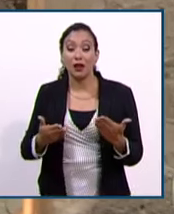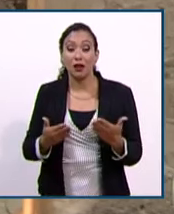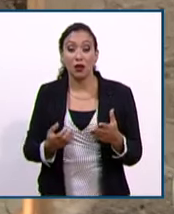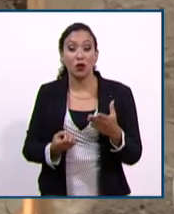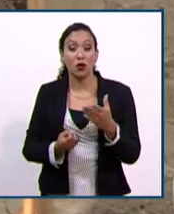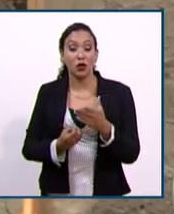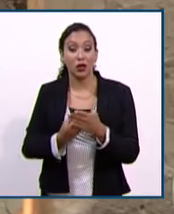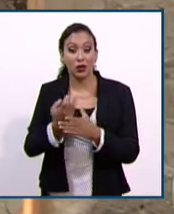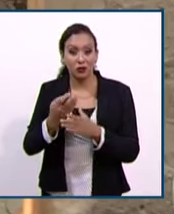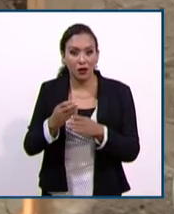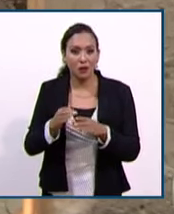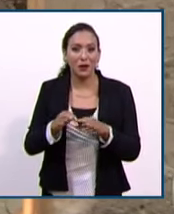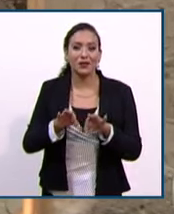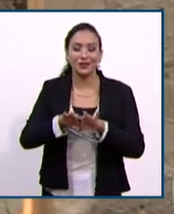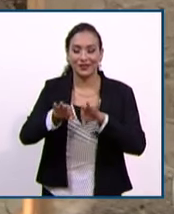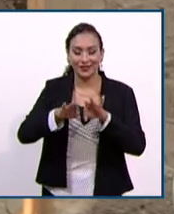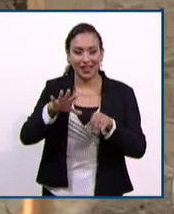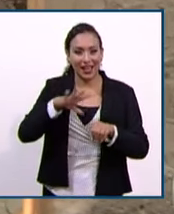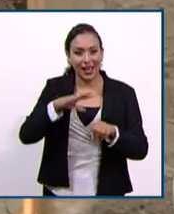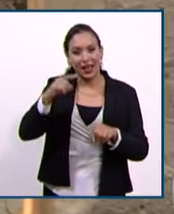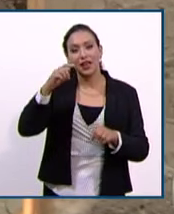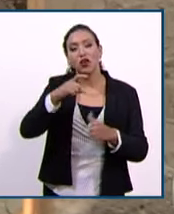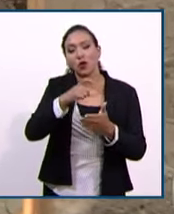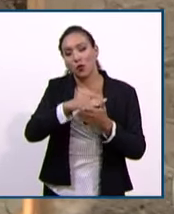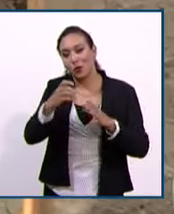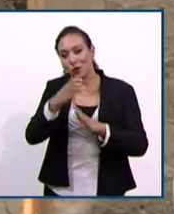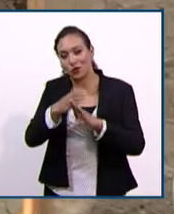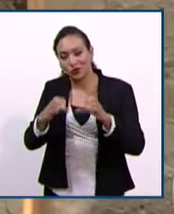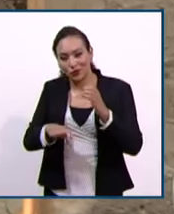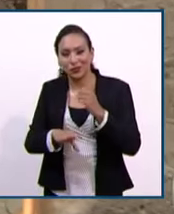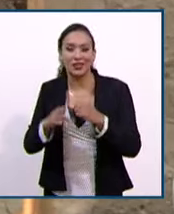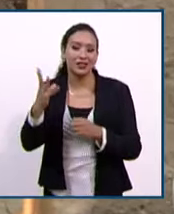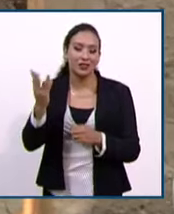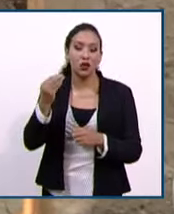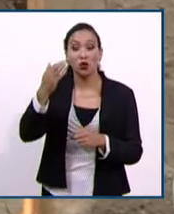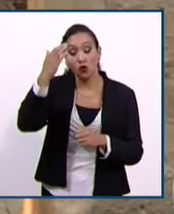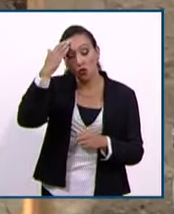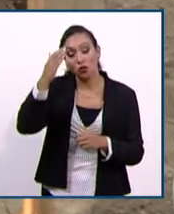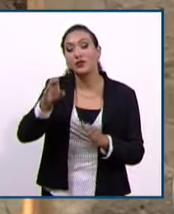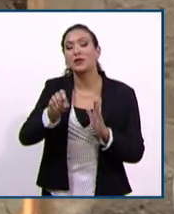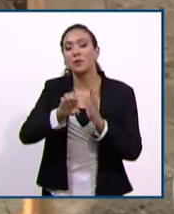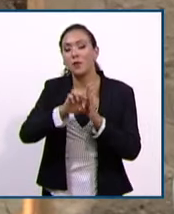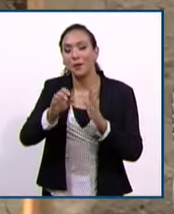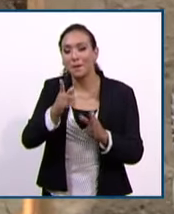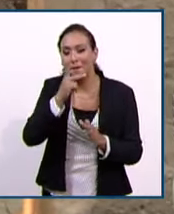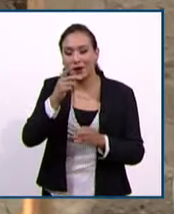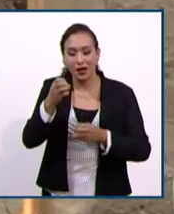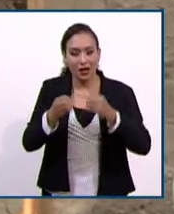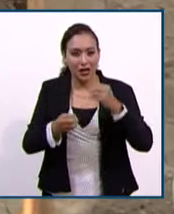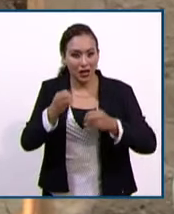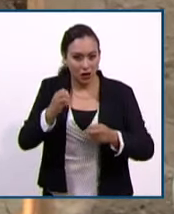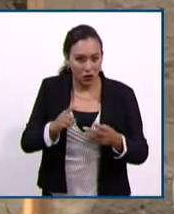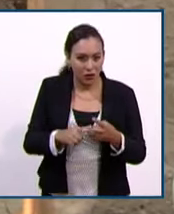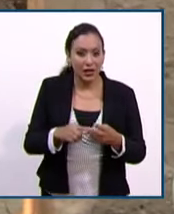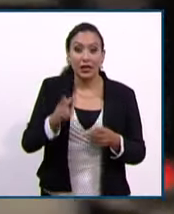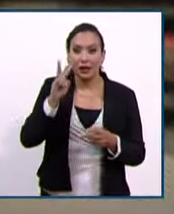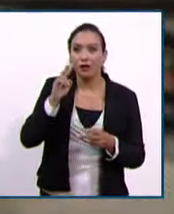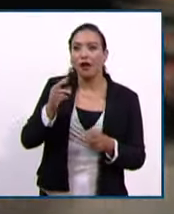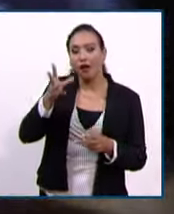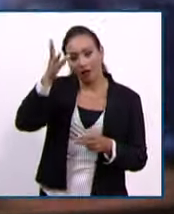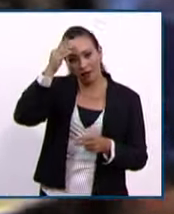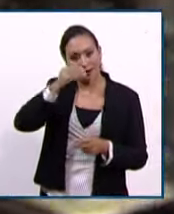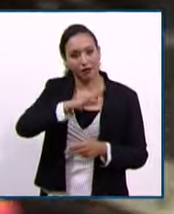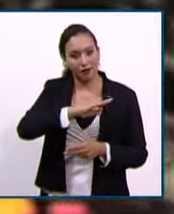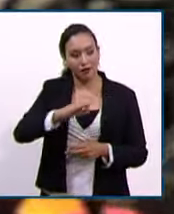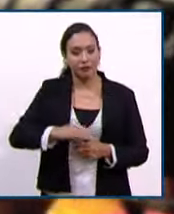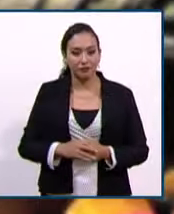opciones audiovisuales pueda valorar y conocer los temas jurídicos y los encuentre también atractivos.